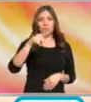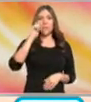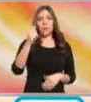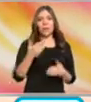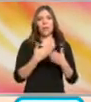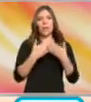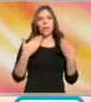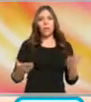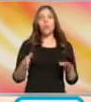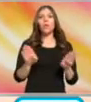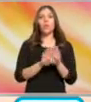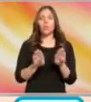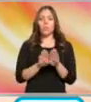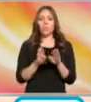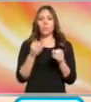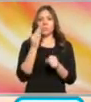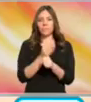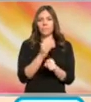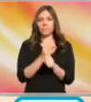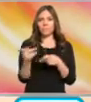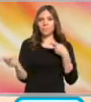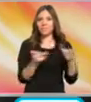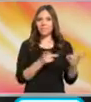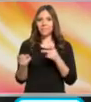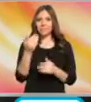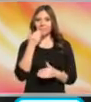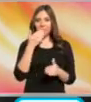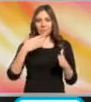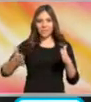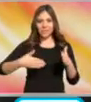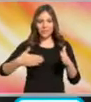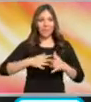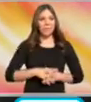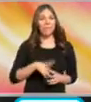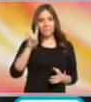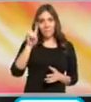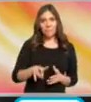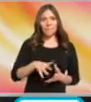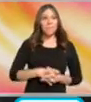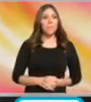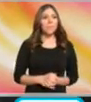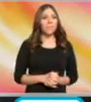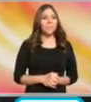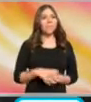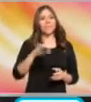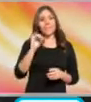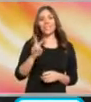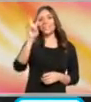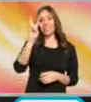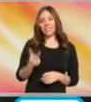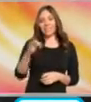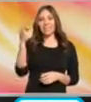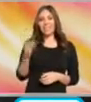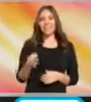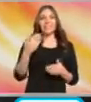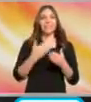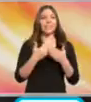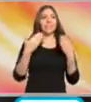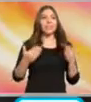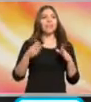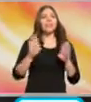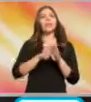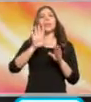aún la manera como lo vamos a preparar, ¿no es así? Así es. Así es, y precisamente vamos a conocer Exactamente los lo que ingredientes cuenta, para esta